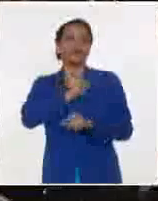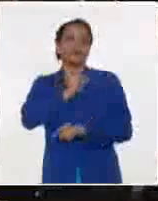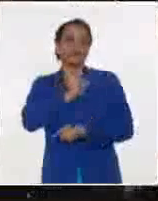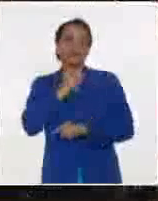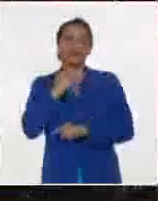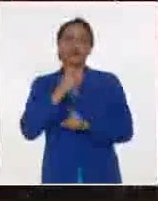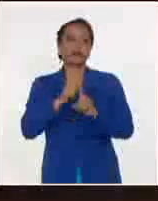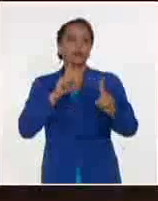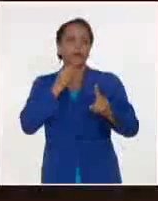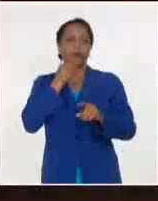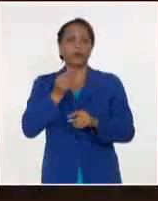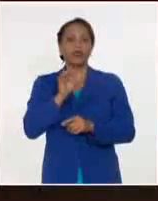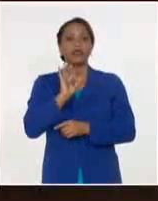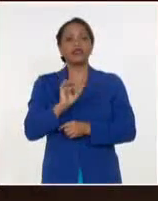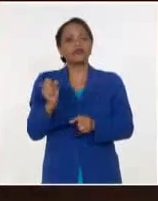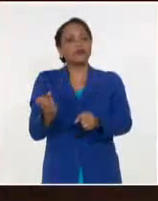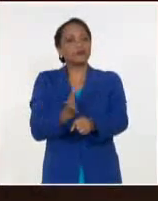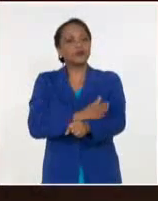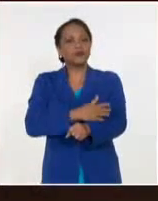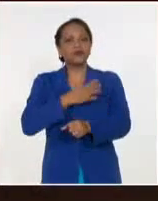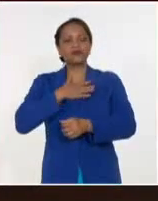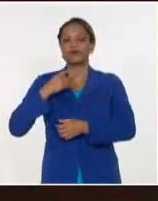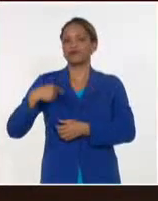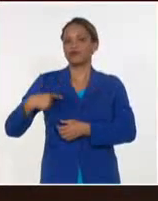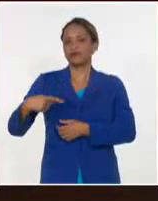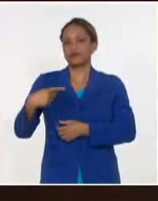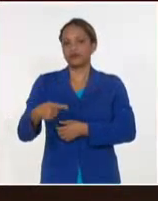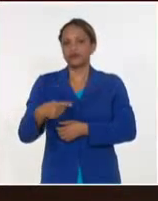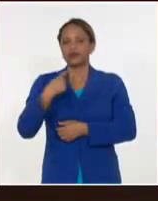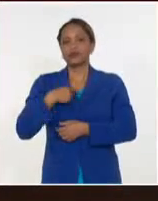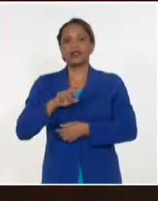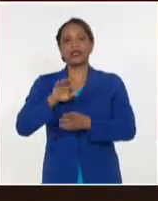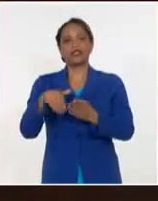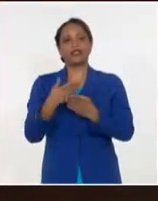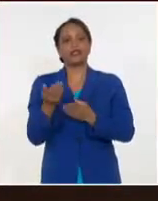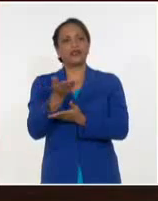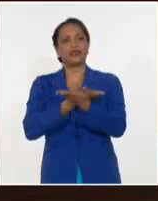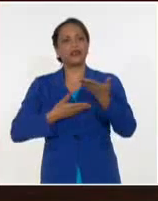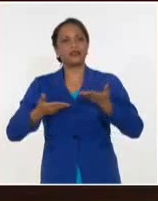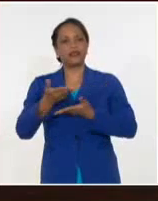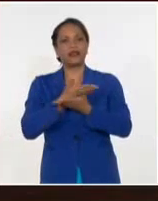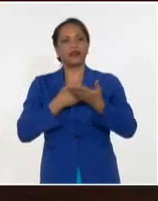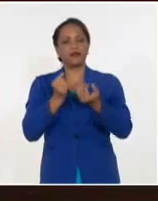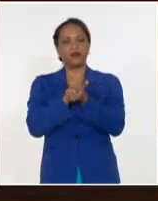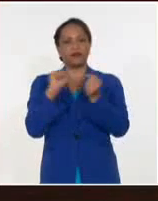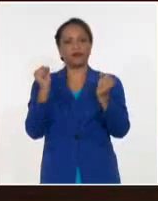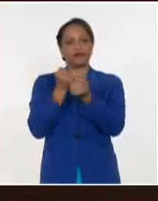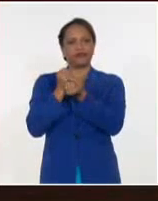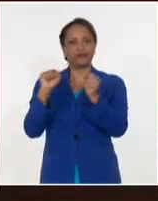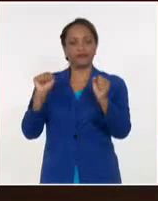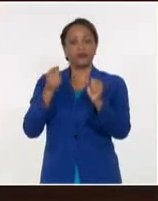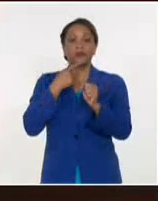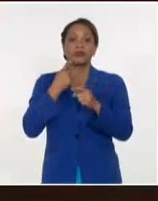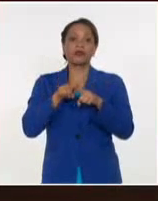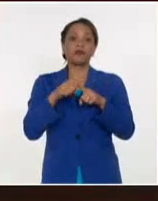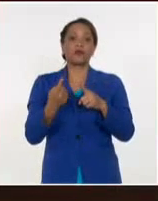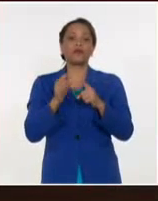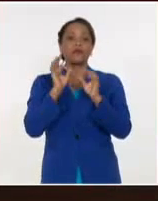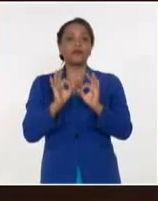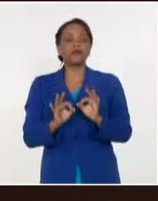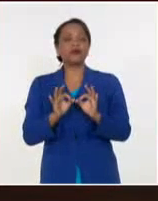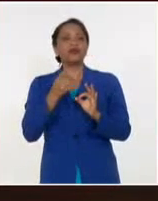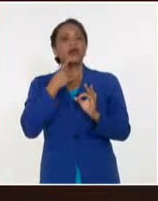Y es lo que nos ha emocionado constantemente en estas jornadas de intercambio y deliberaciones, que por más actuales que sean